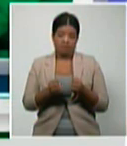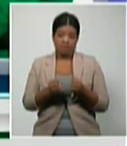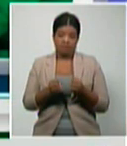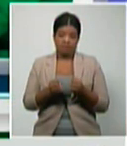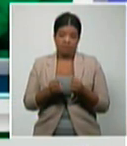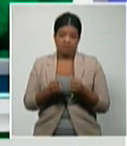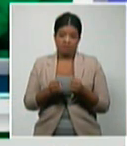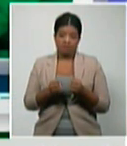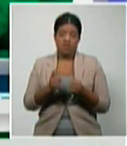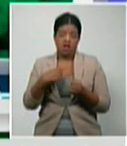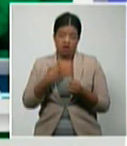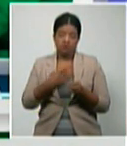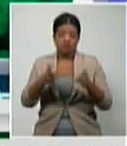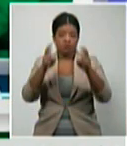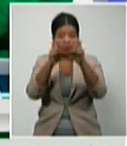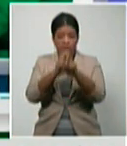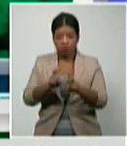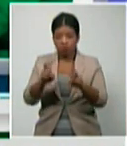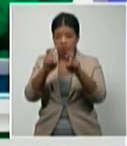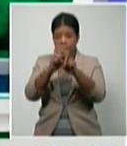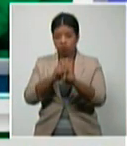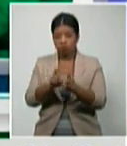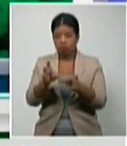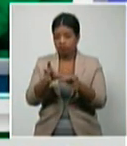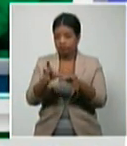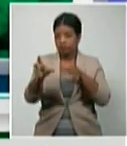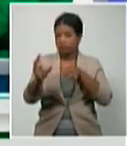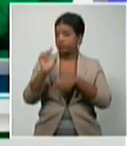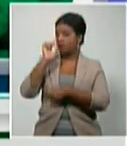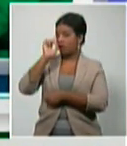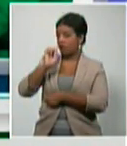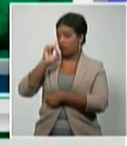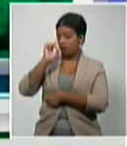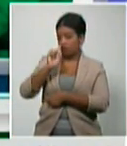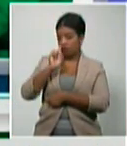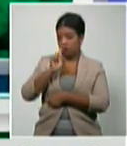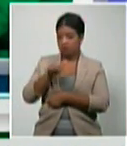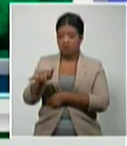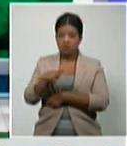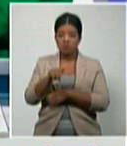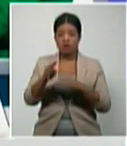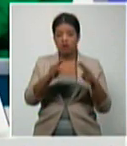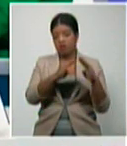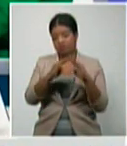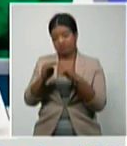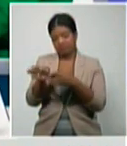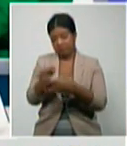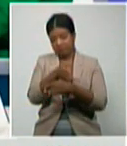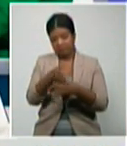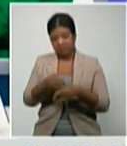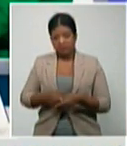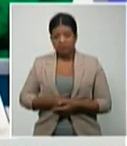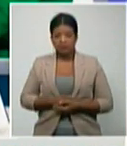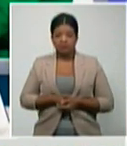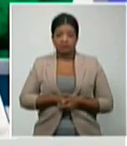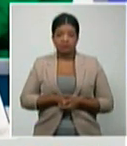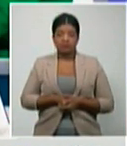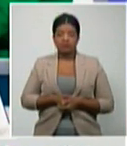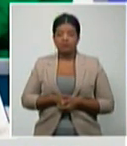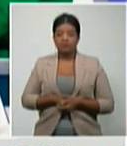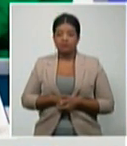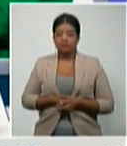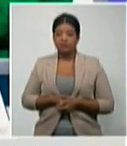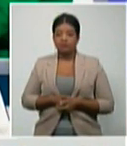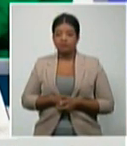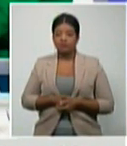estudian en los centros y en este caso en la comunidad. Con fuente de infección en el